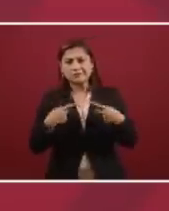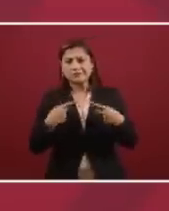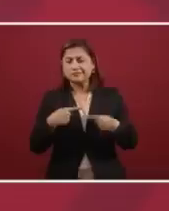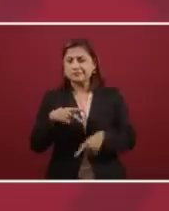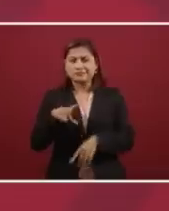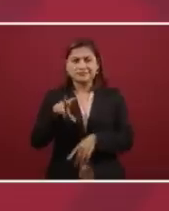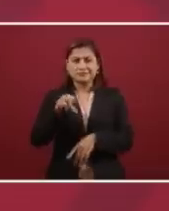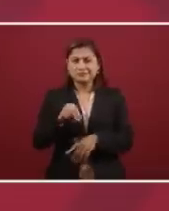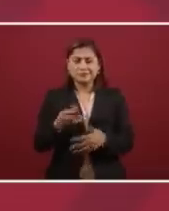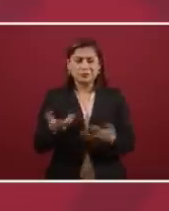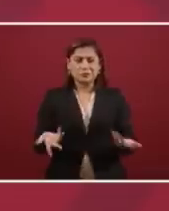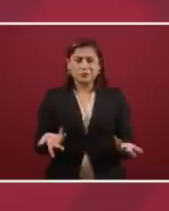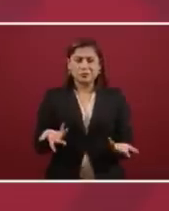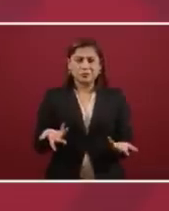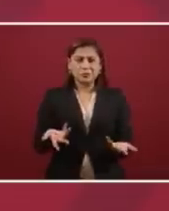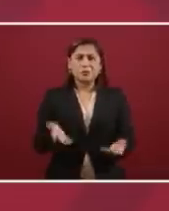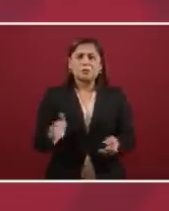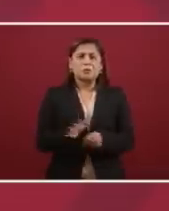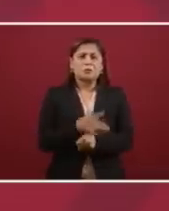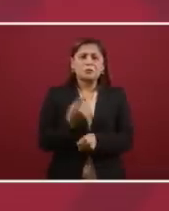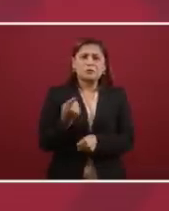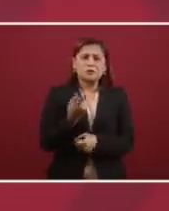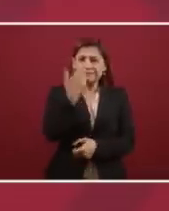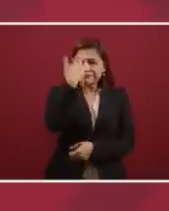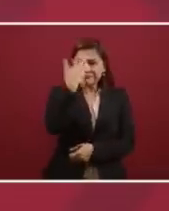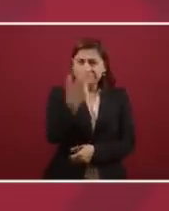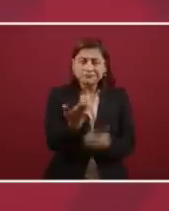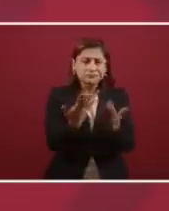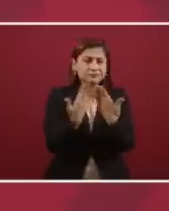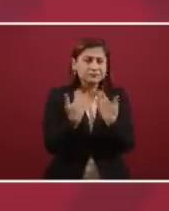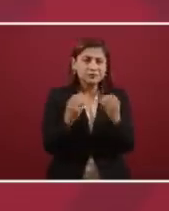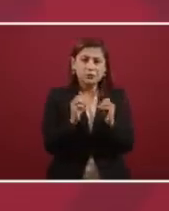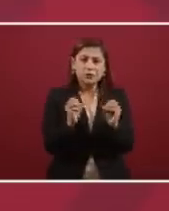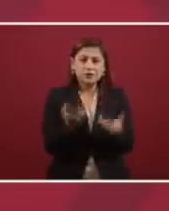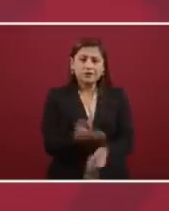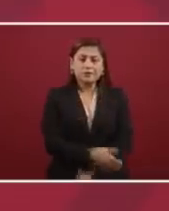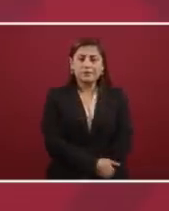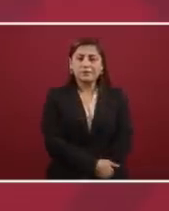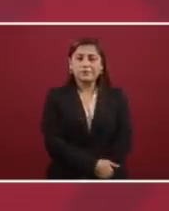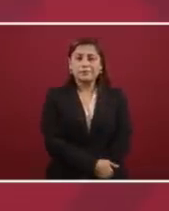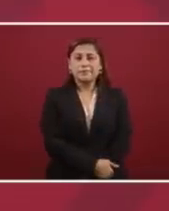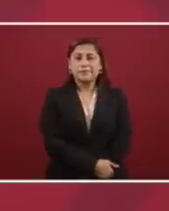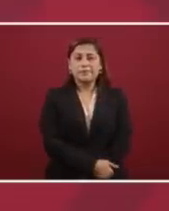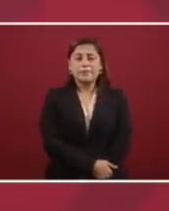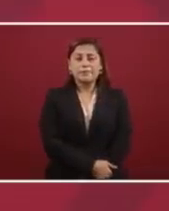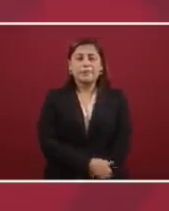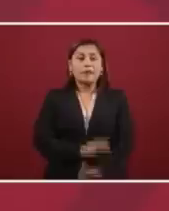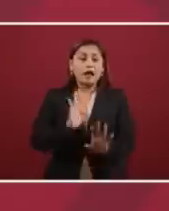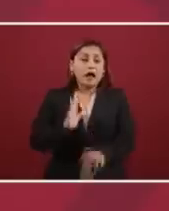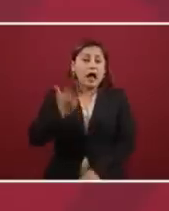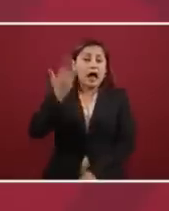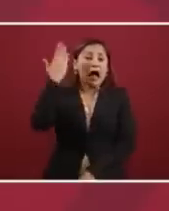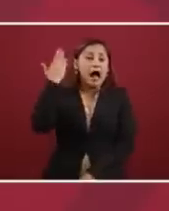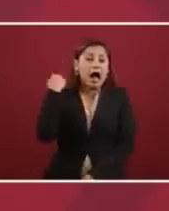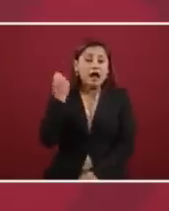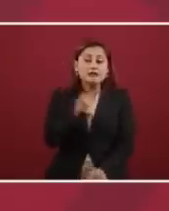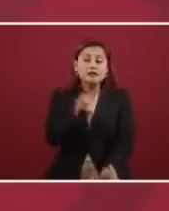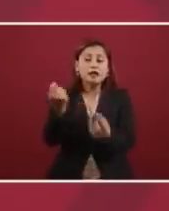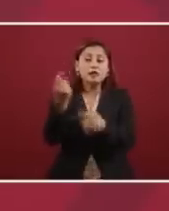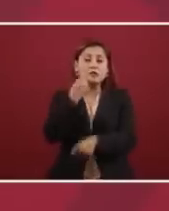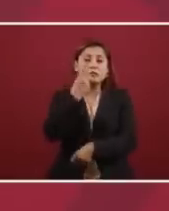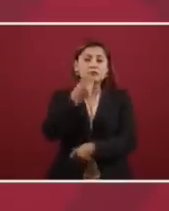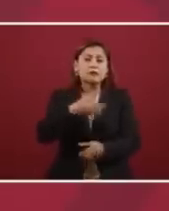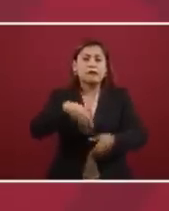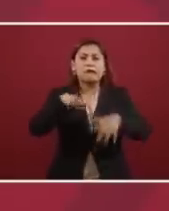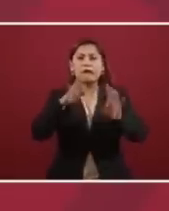no hay ninguna justificación antes podrían decir es que el presidente es un